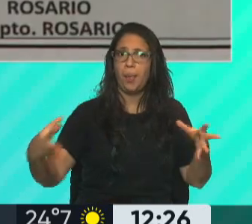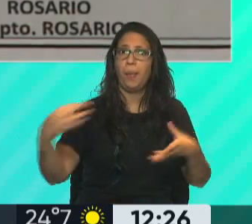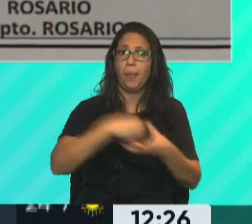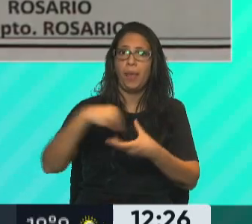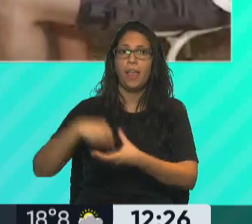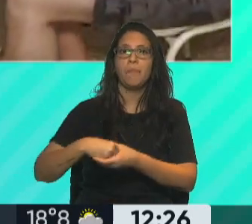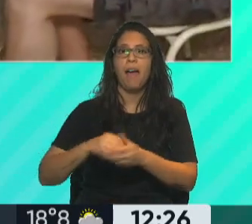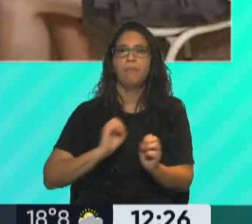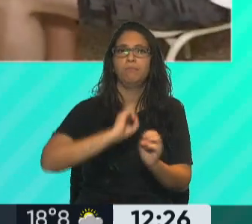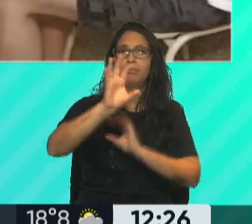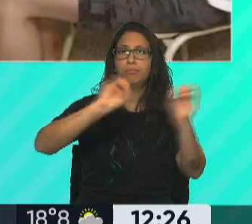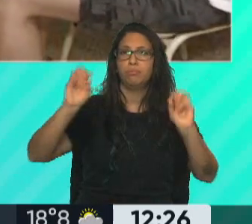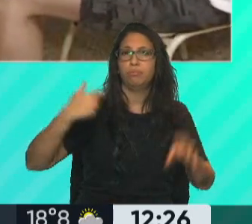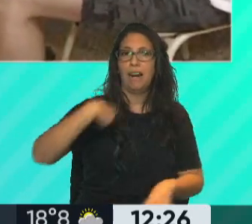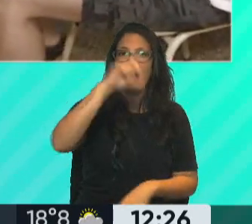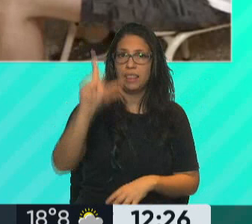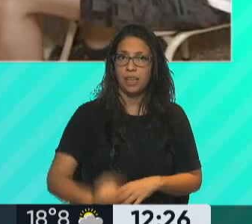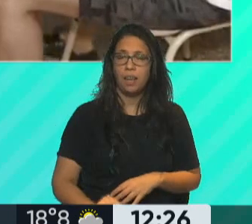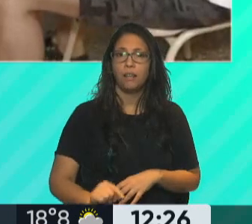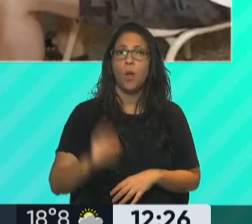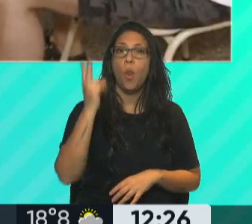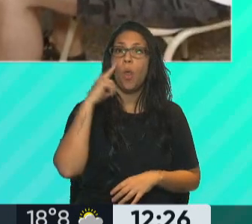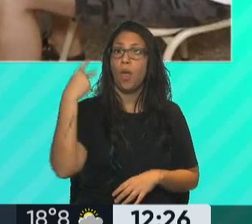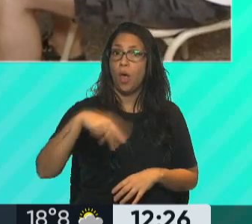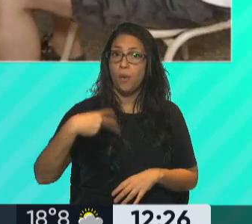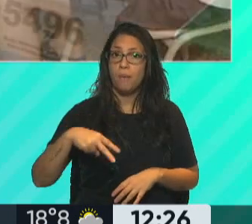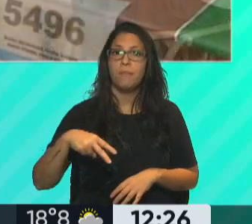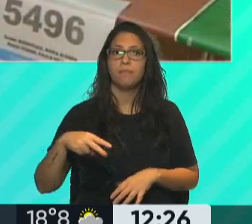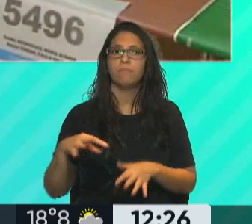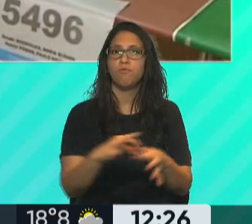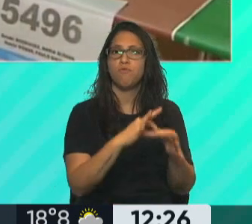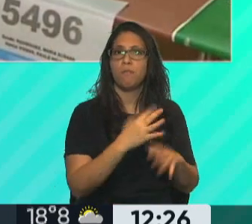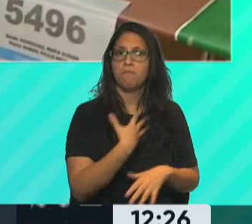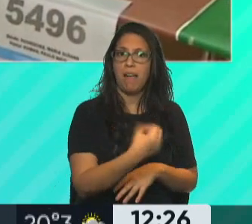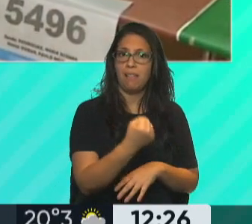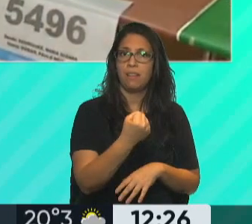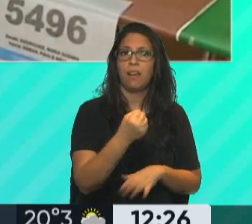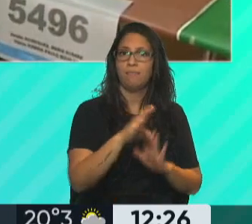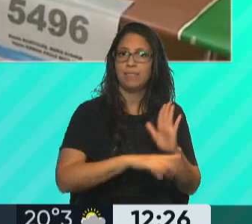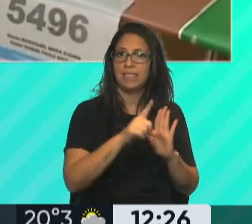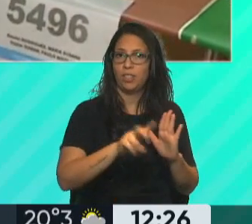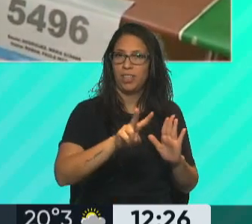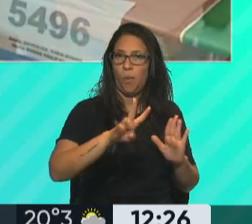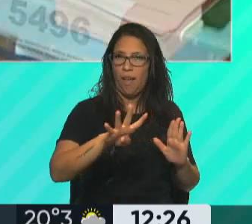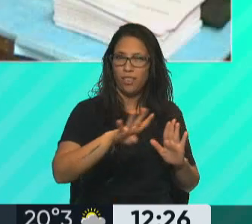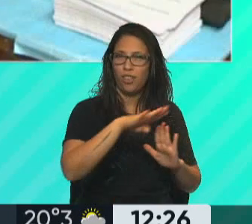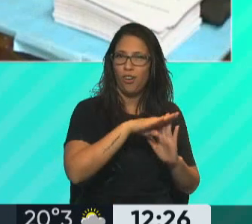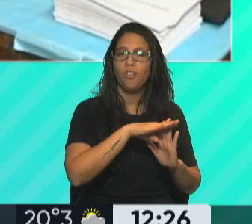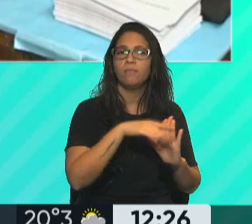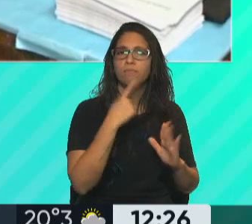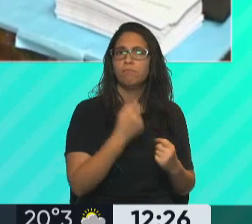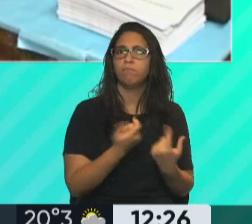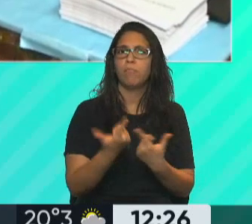para distribuirlas en todo el país. El 9 de noviembre la Alianza Unión por la Patria, la lista 134, entregó